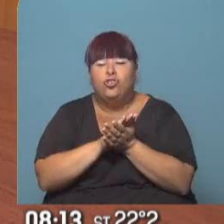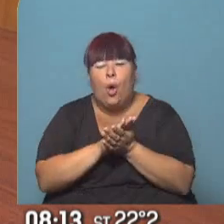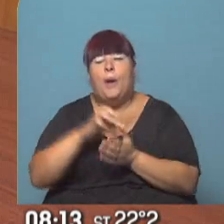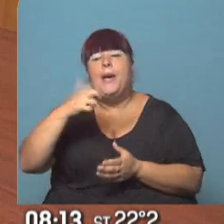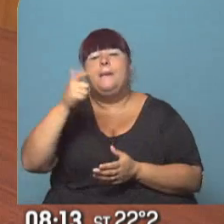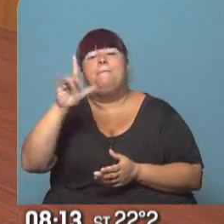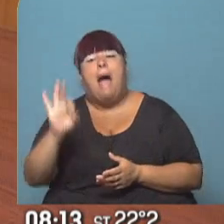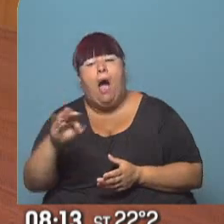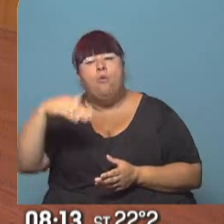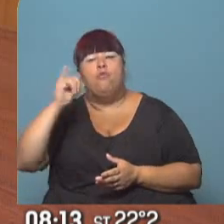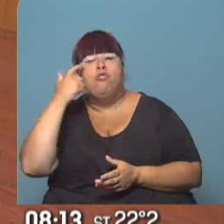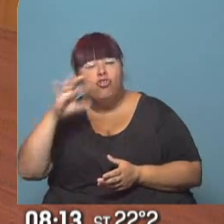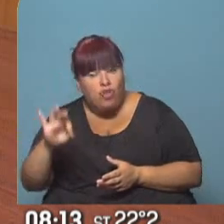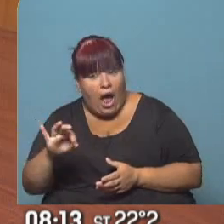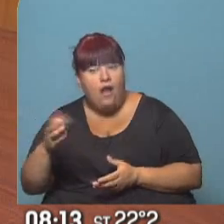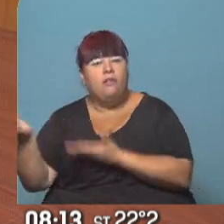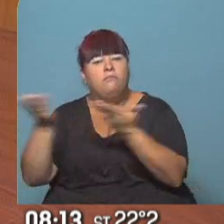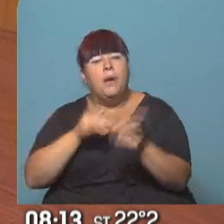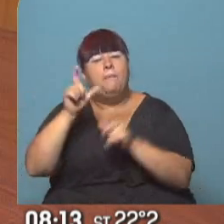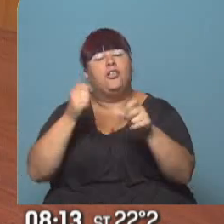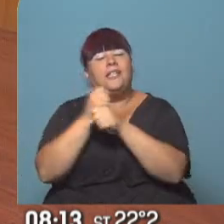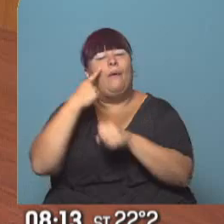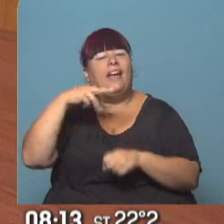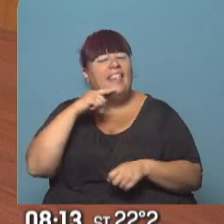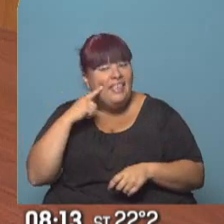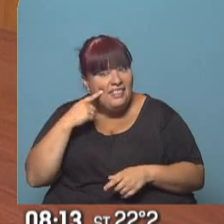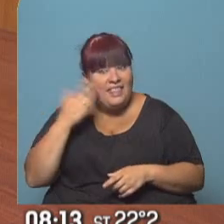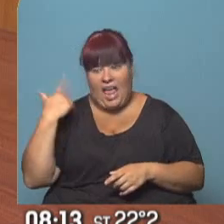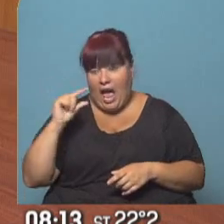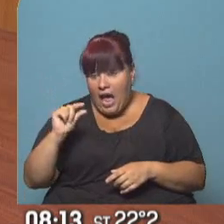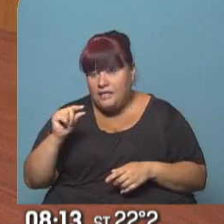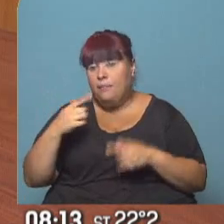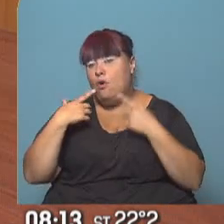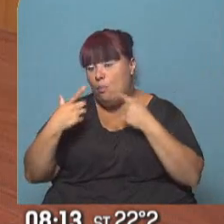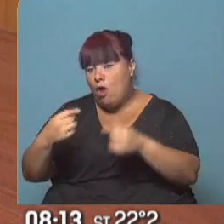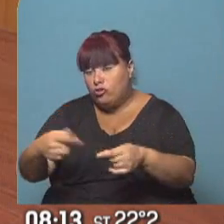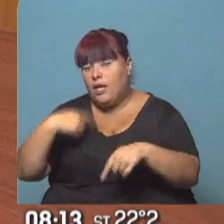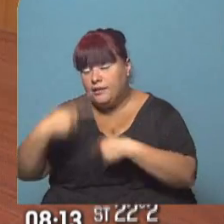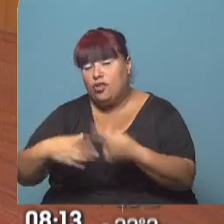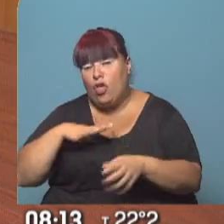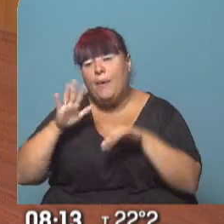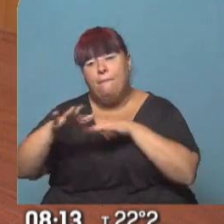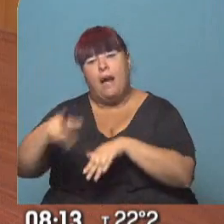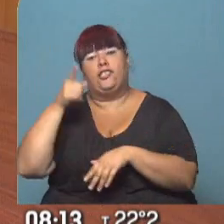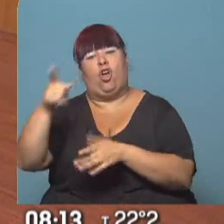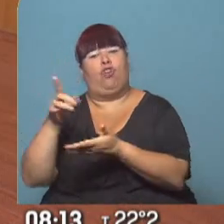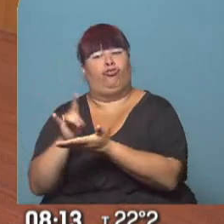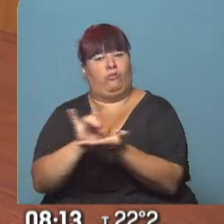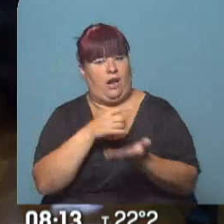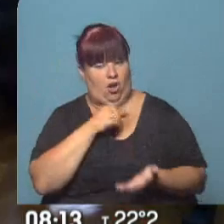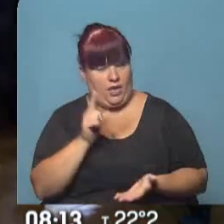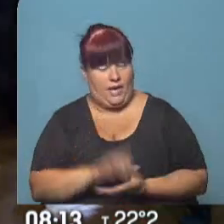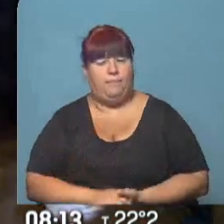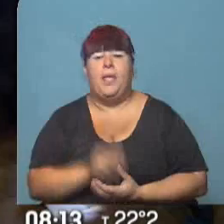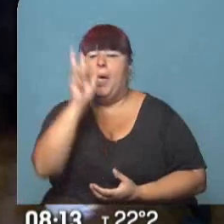Pablo Moyano, que ha recibido a trabajadores del INTI que por estos días protestan y marchan contra los despidos.